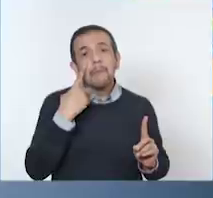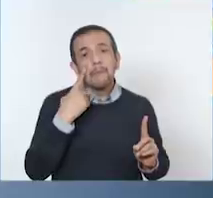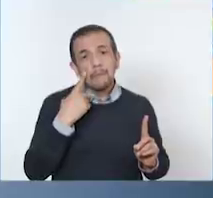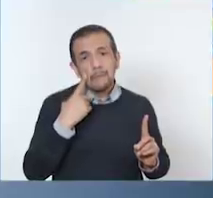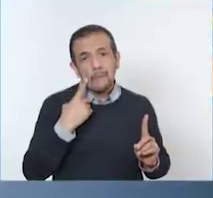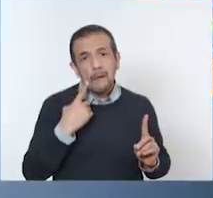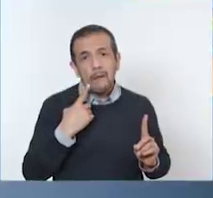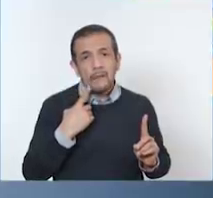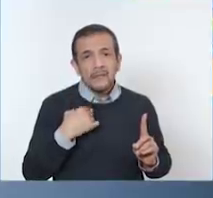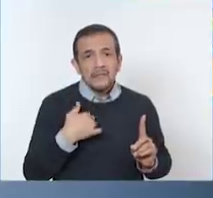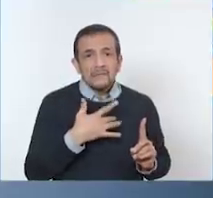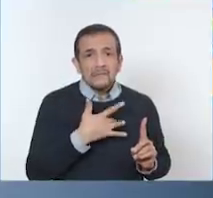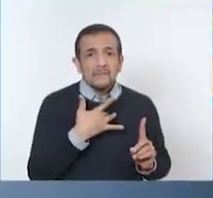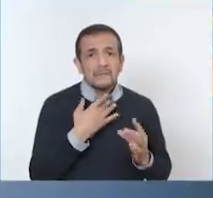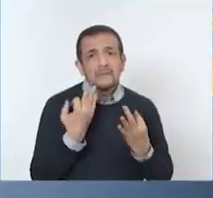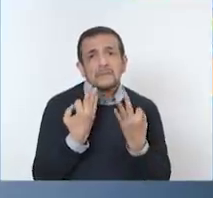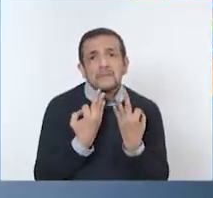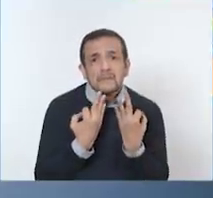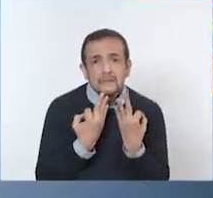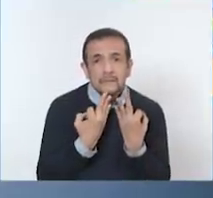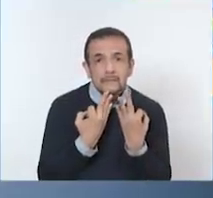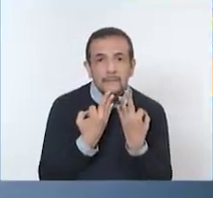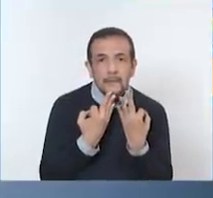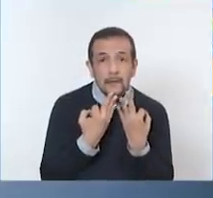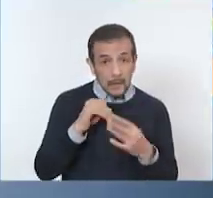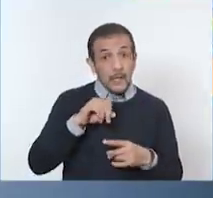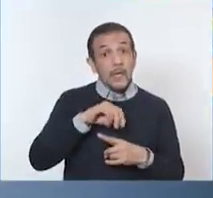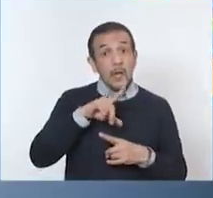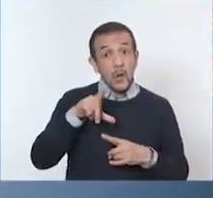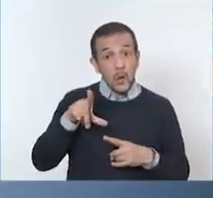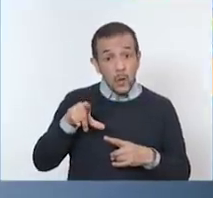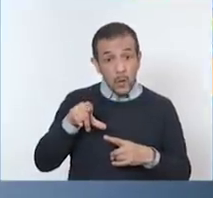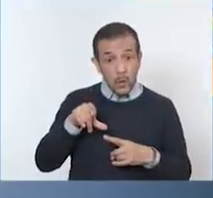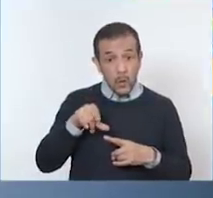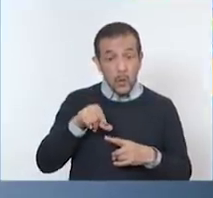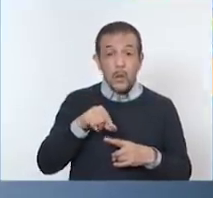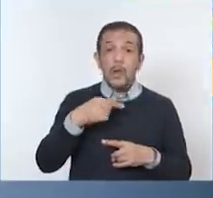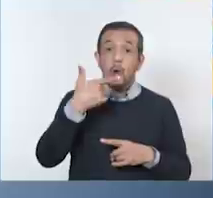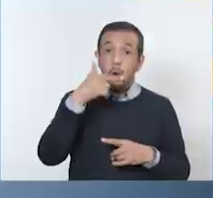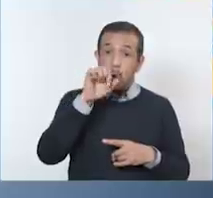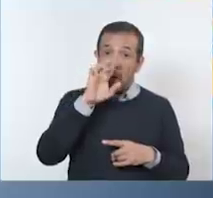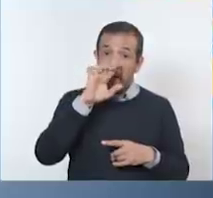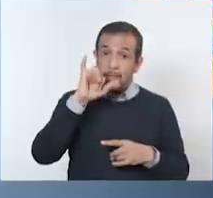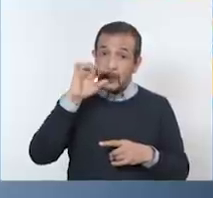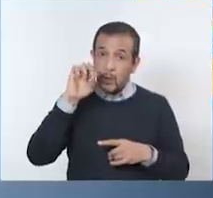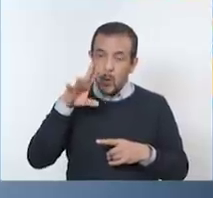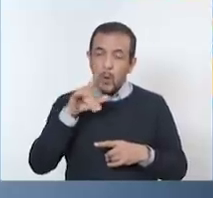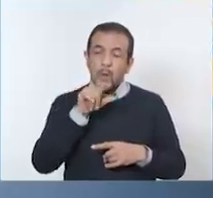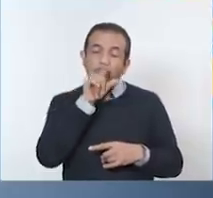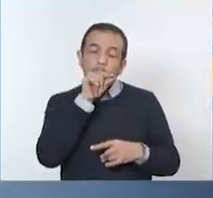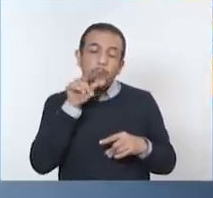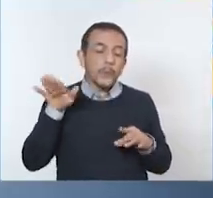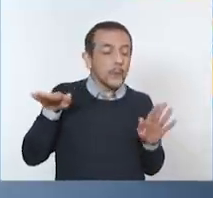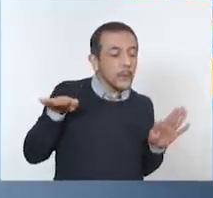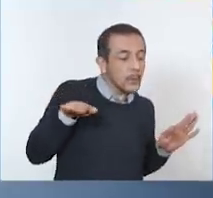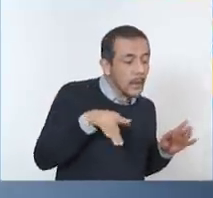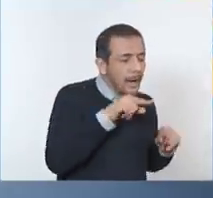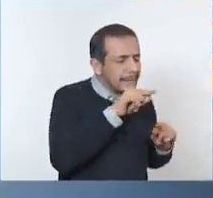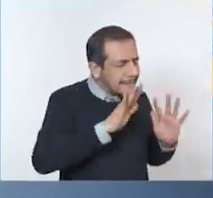lágrima y sentía frío. Entonces el gorrión le dijo,